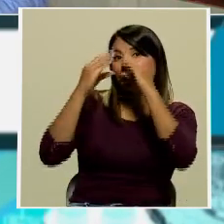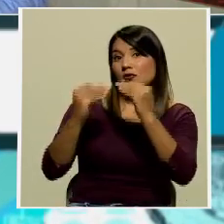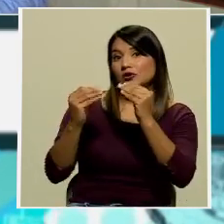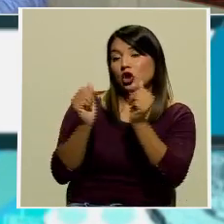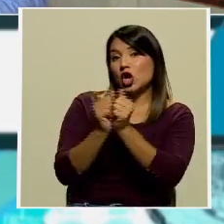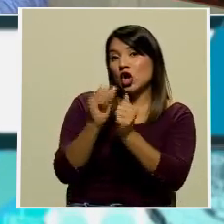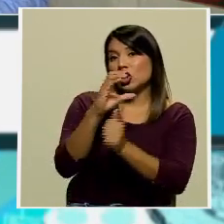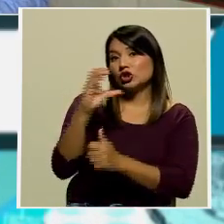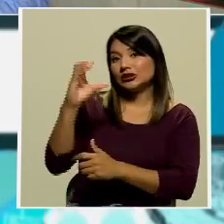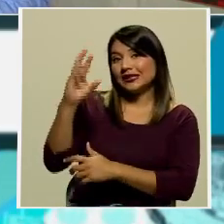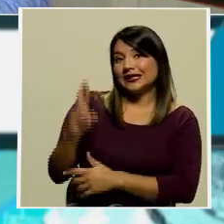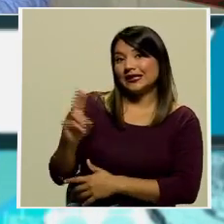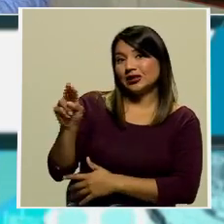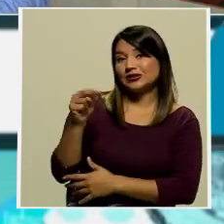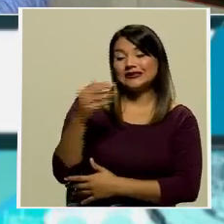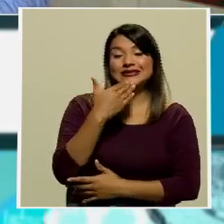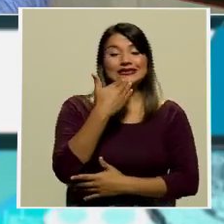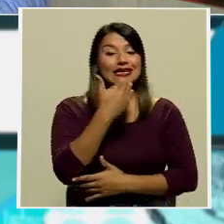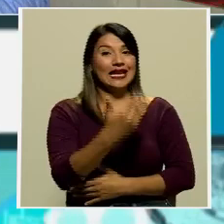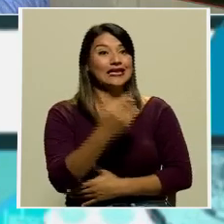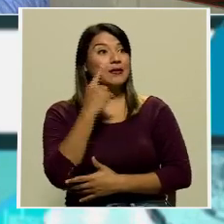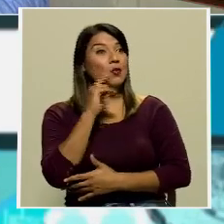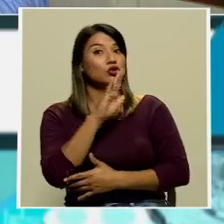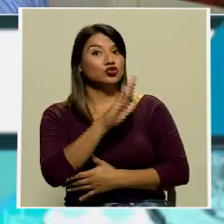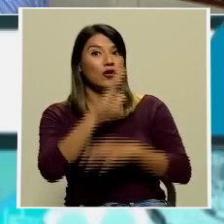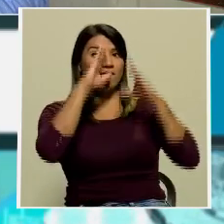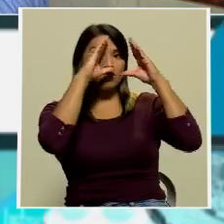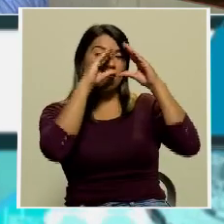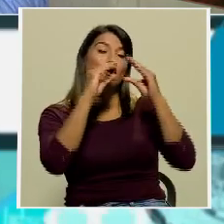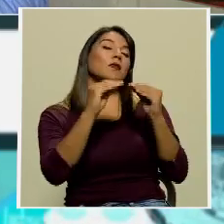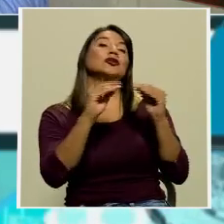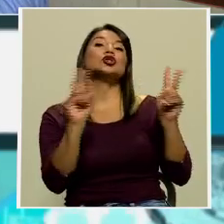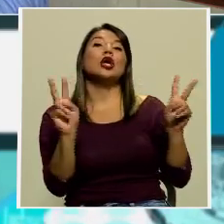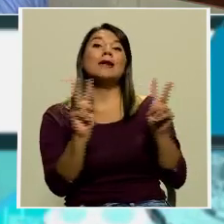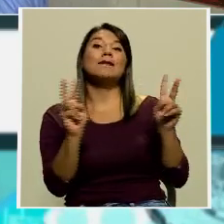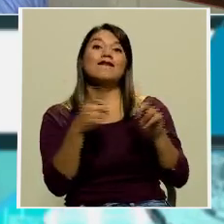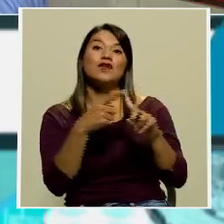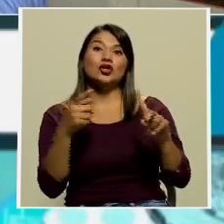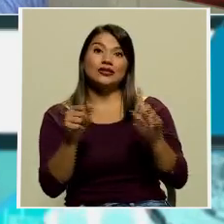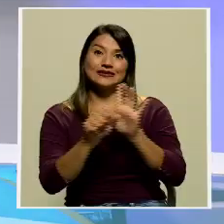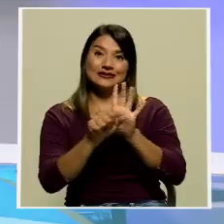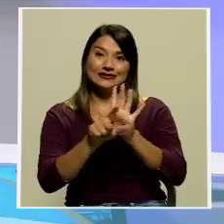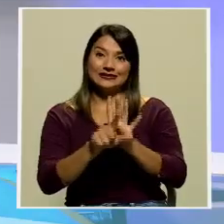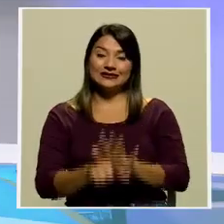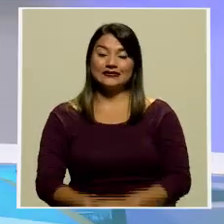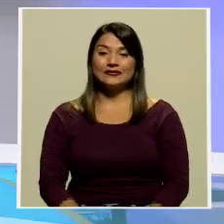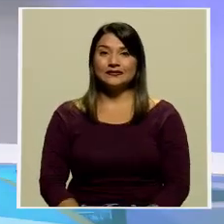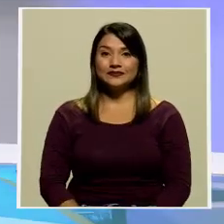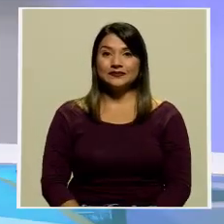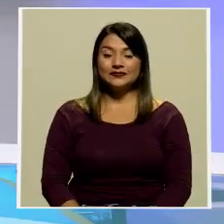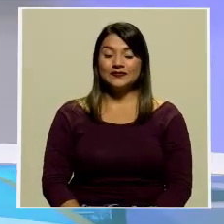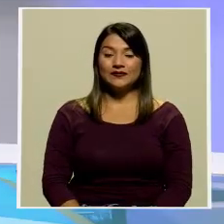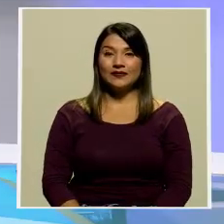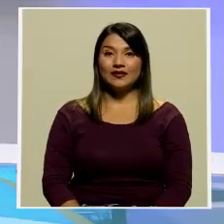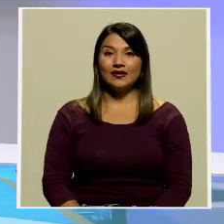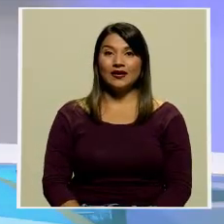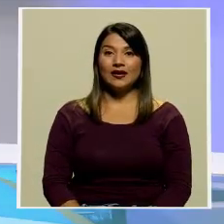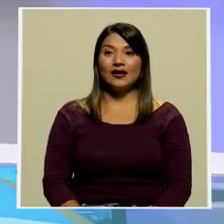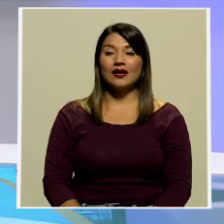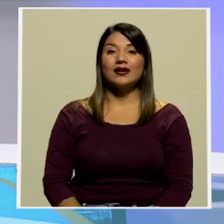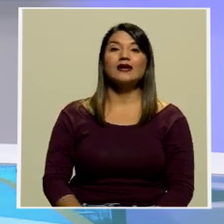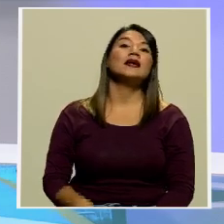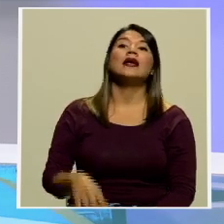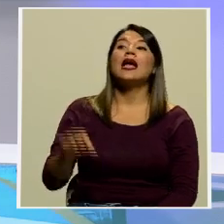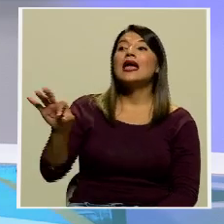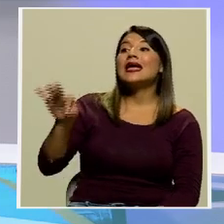Noticias. Gracias, David Roberts, y por este pase en vivo desde el Congreso. La elección de los abogados